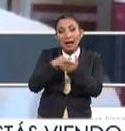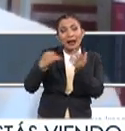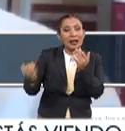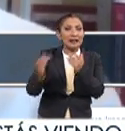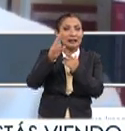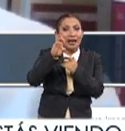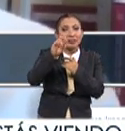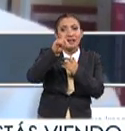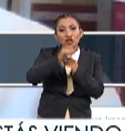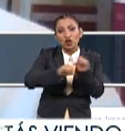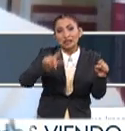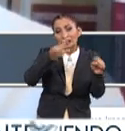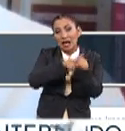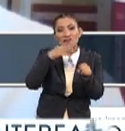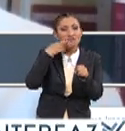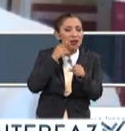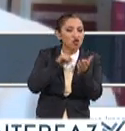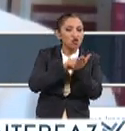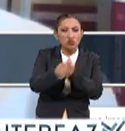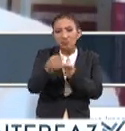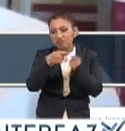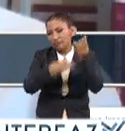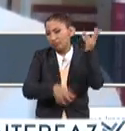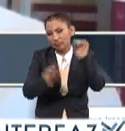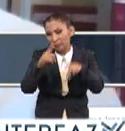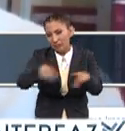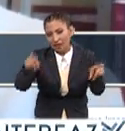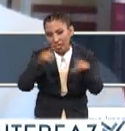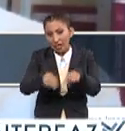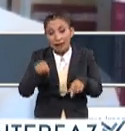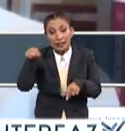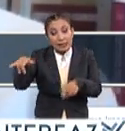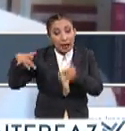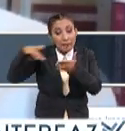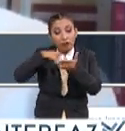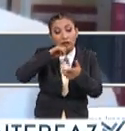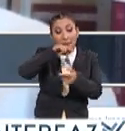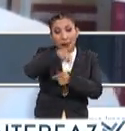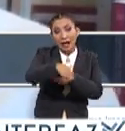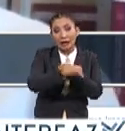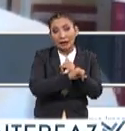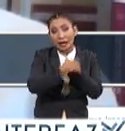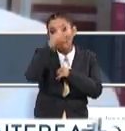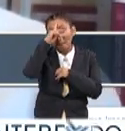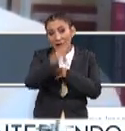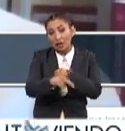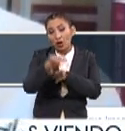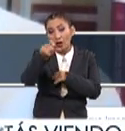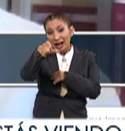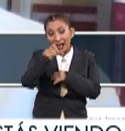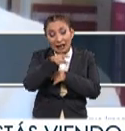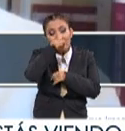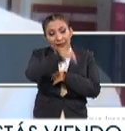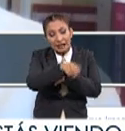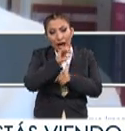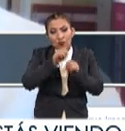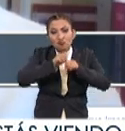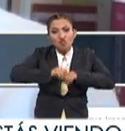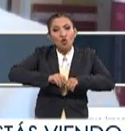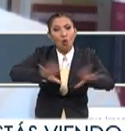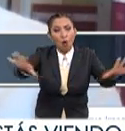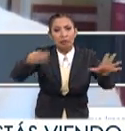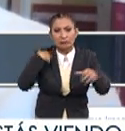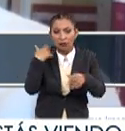sociales. Claro. Las redes sociales, y a través de las redes sociales y el apoyo también de la plataforma México X, estamos llegando a